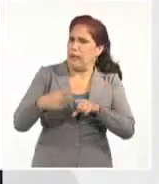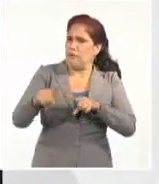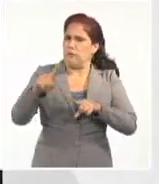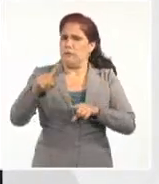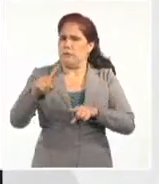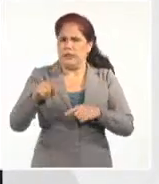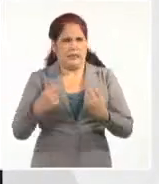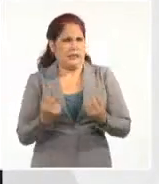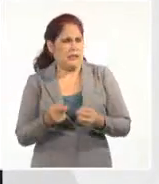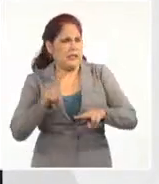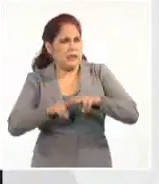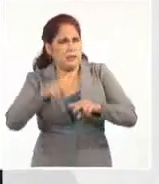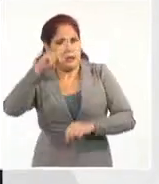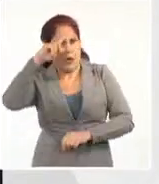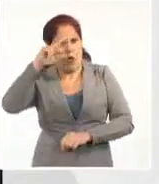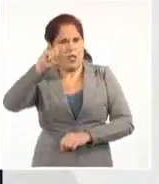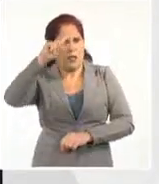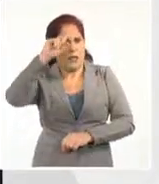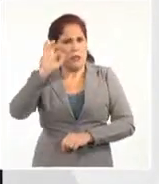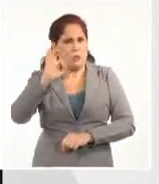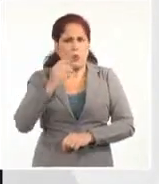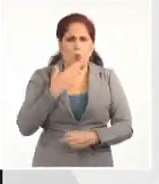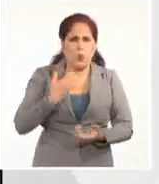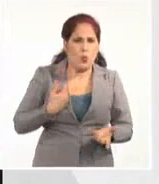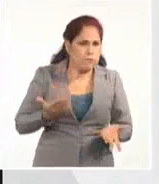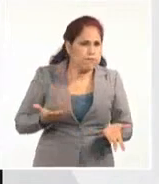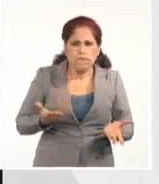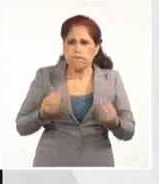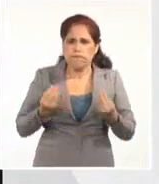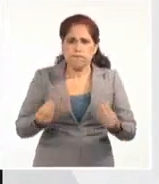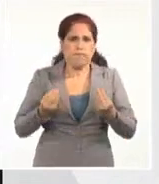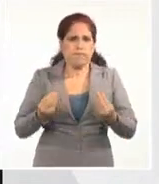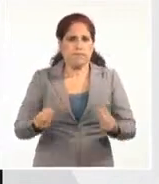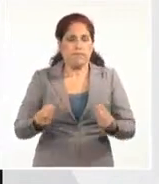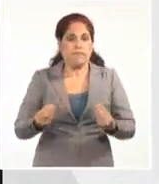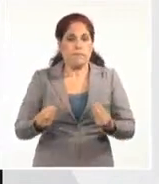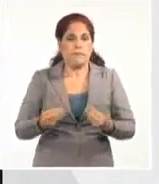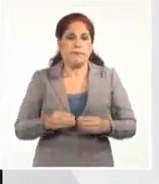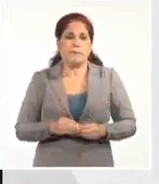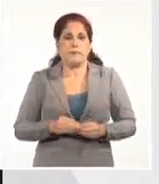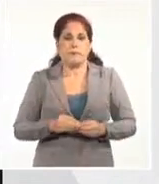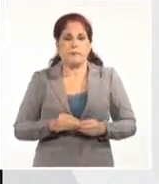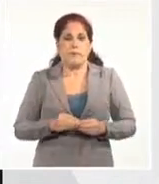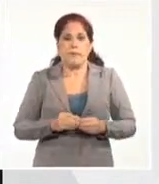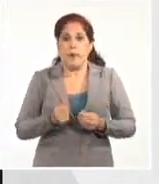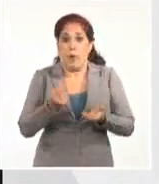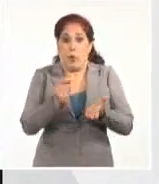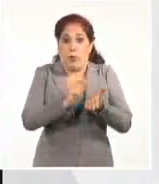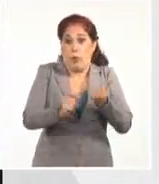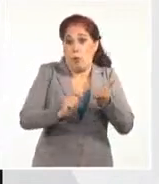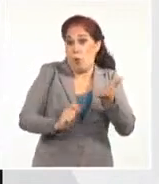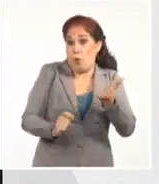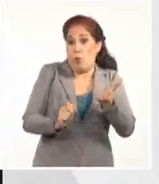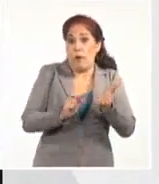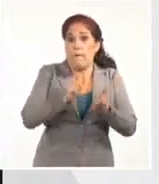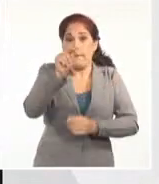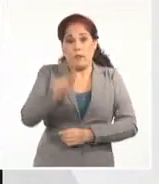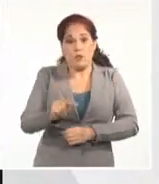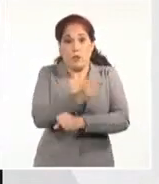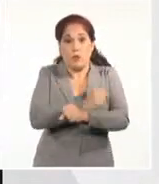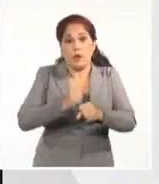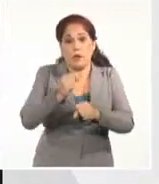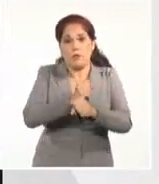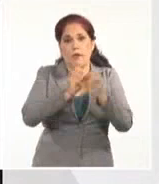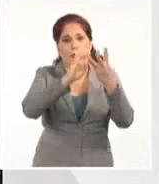solamente un habrá más pero aparte de que hay muchas cuentas respondiendo a